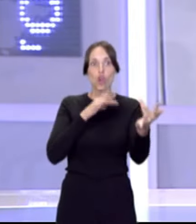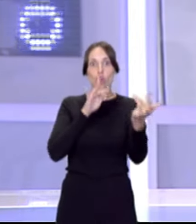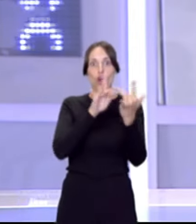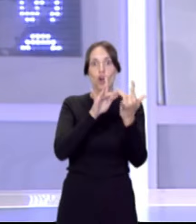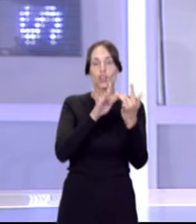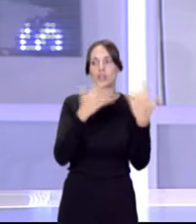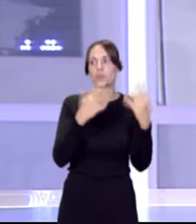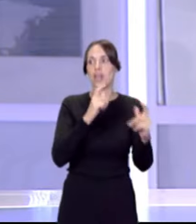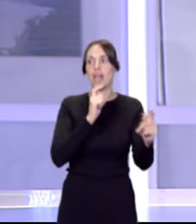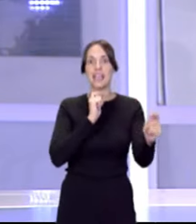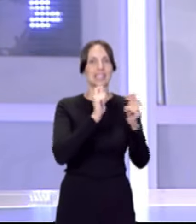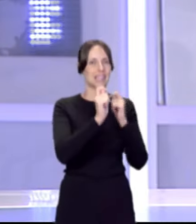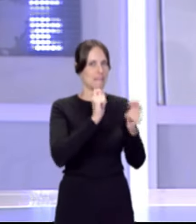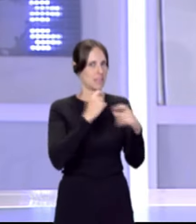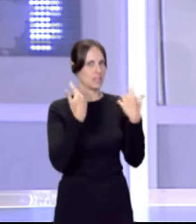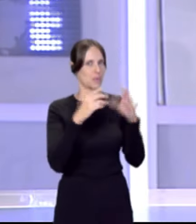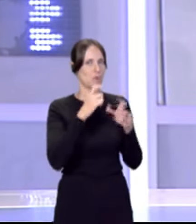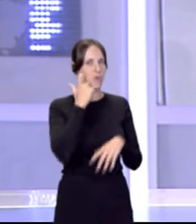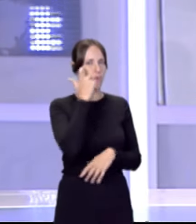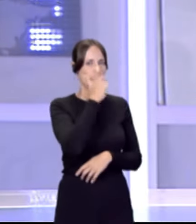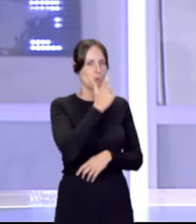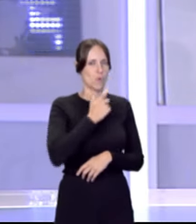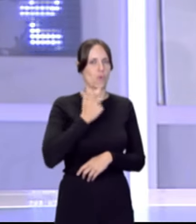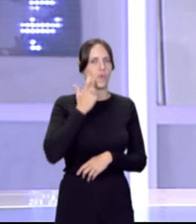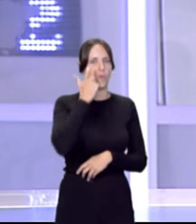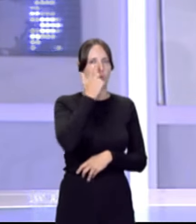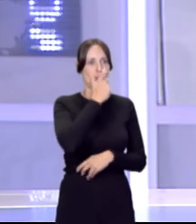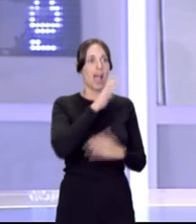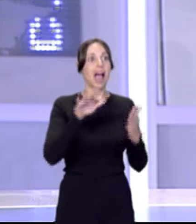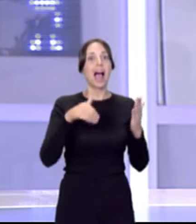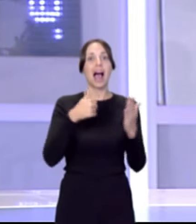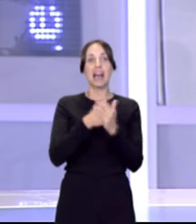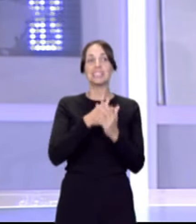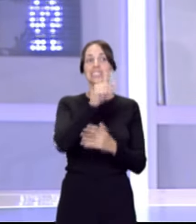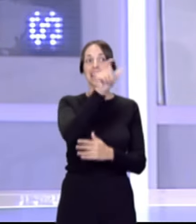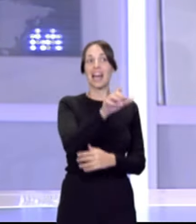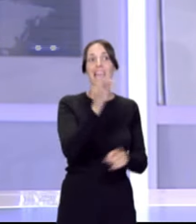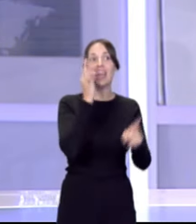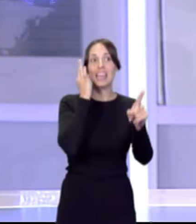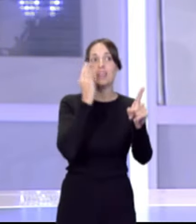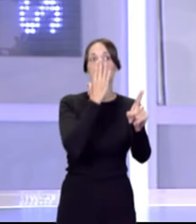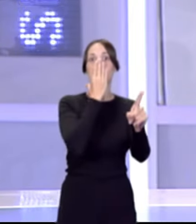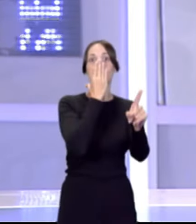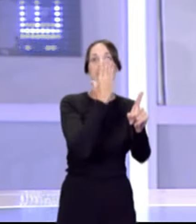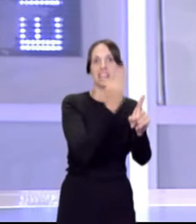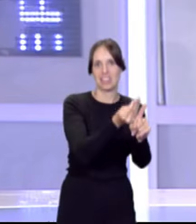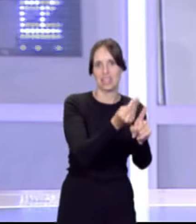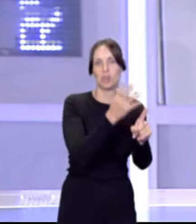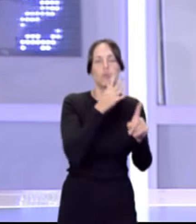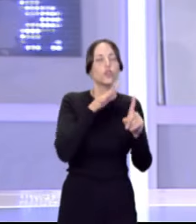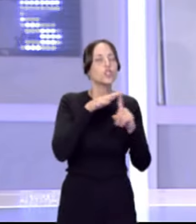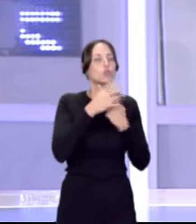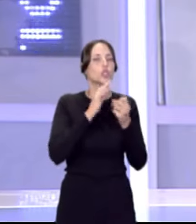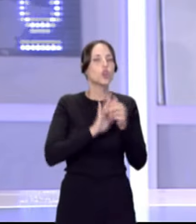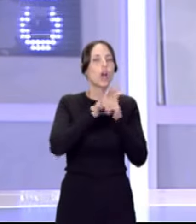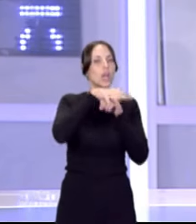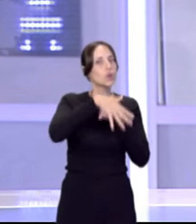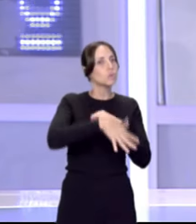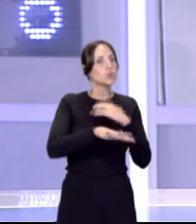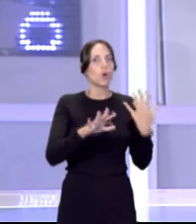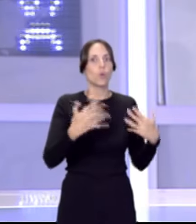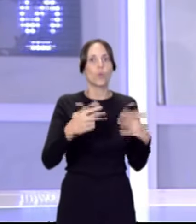largas para que ella llegara a comprender la situación que vivíamos durante una erupción. Me ha gustado mucho.